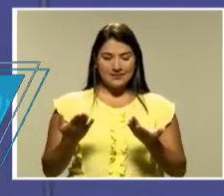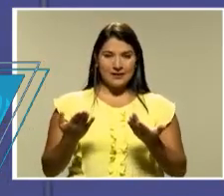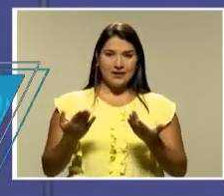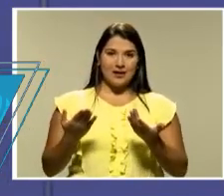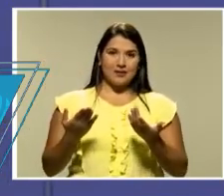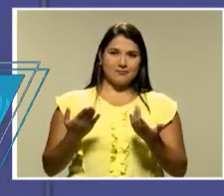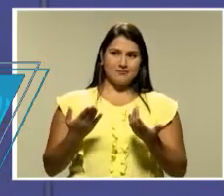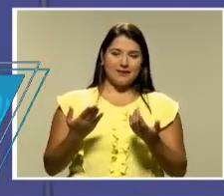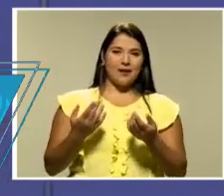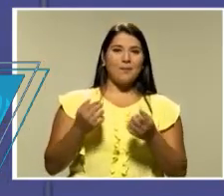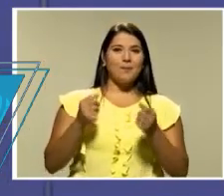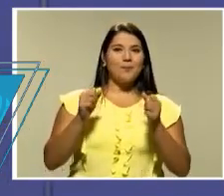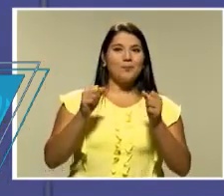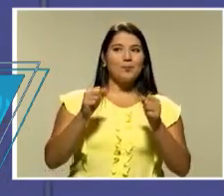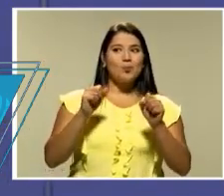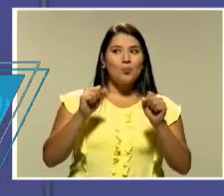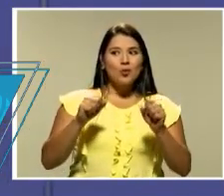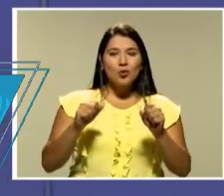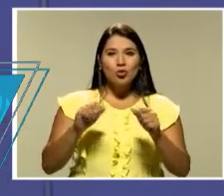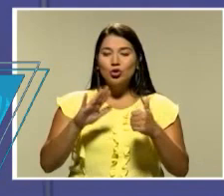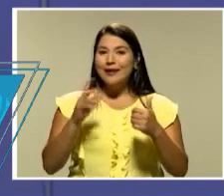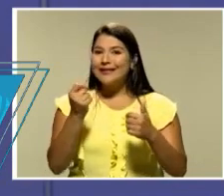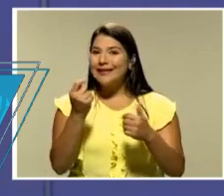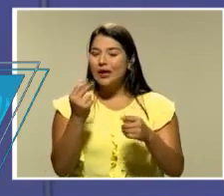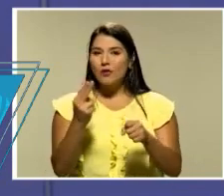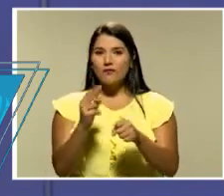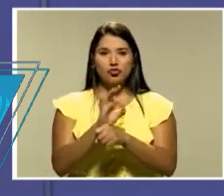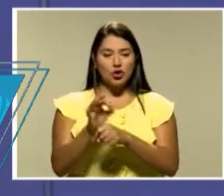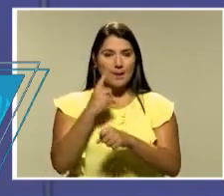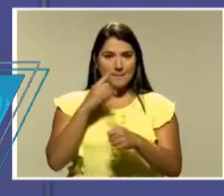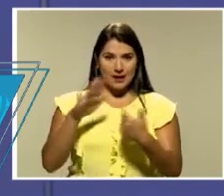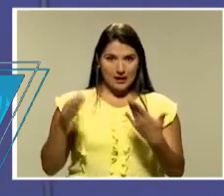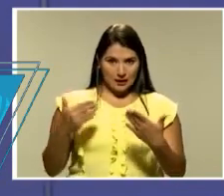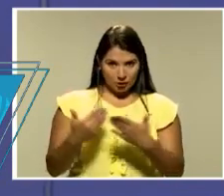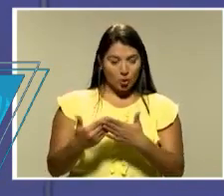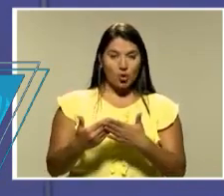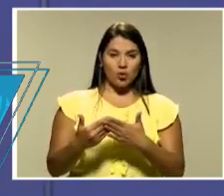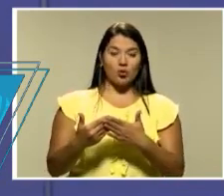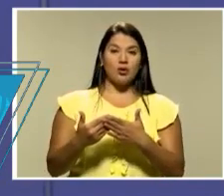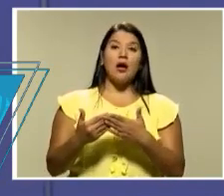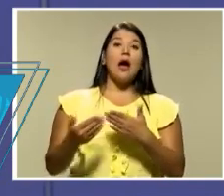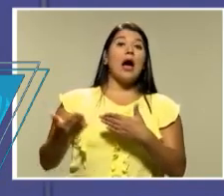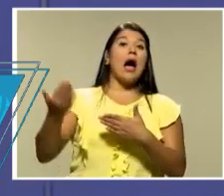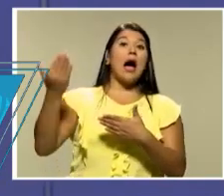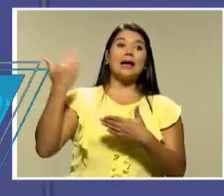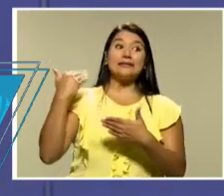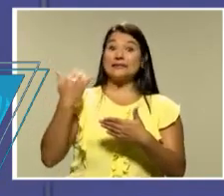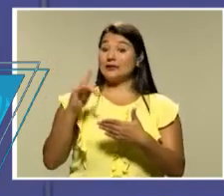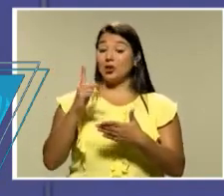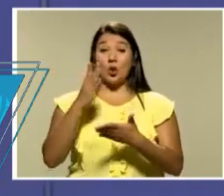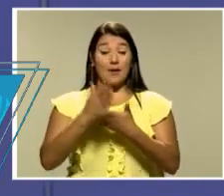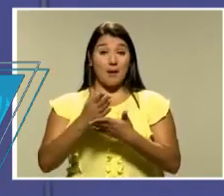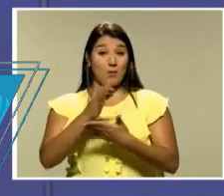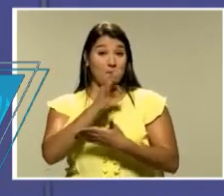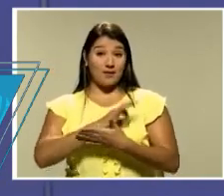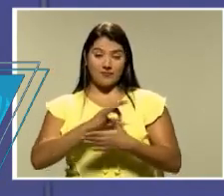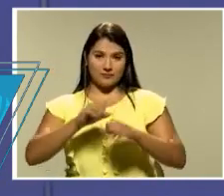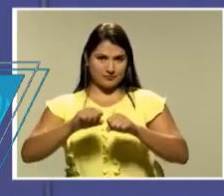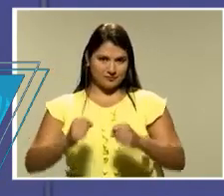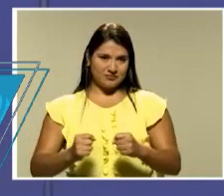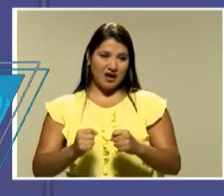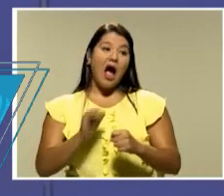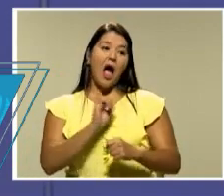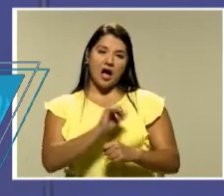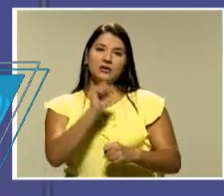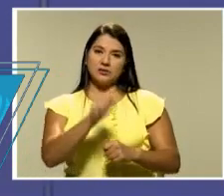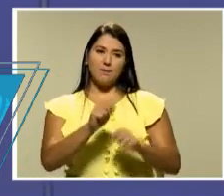hubiéramos hecho las reformas de beneficio, entonces hubieran colapsado los beneficios. Ahí sí, casi que la gente hubiera dicho, ¿sabes qué? Para eso mejor ni me dé